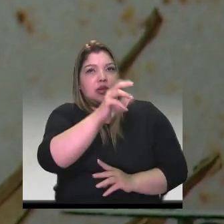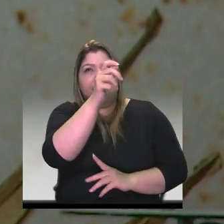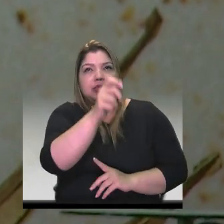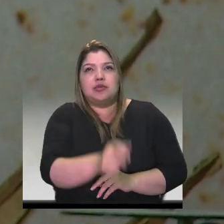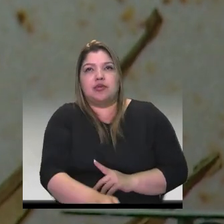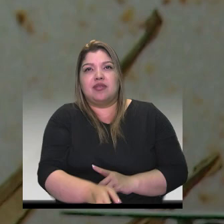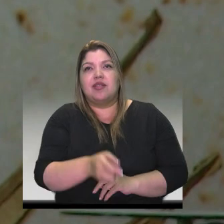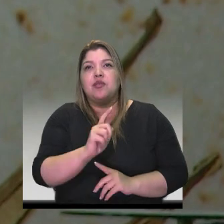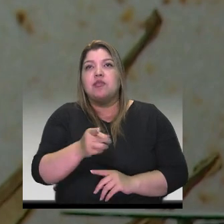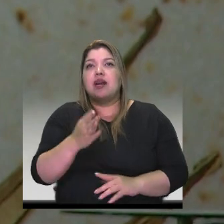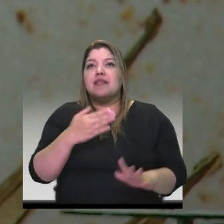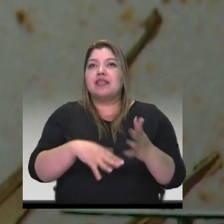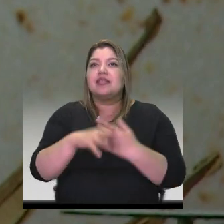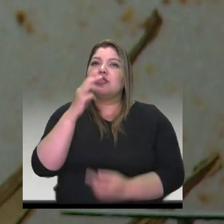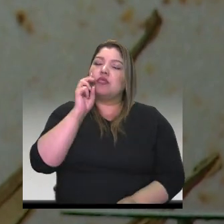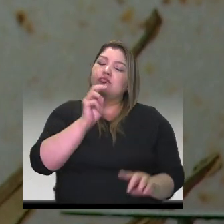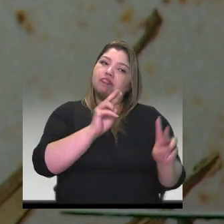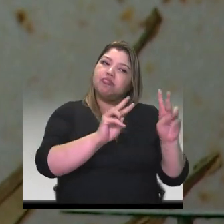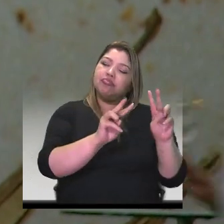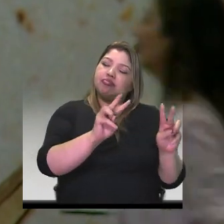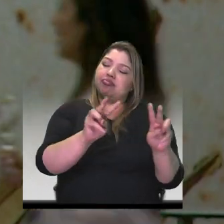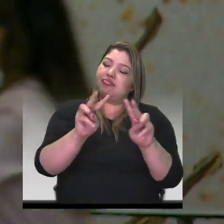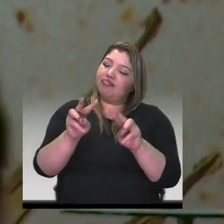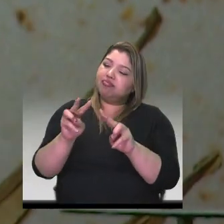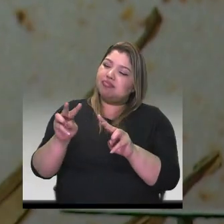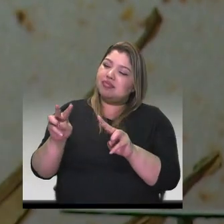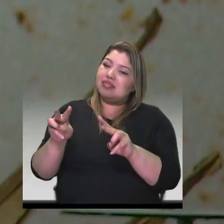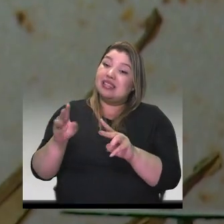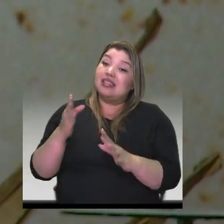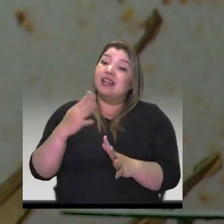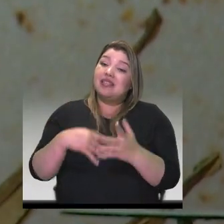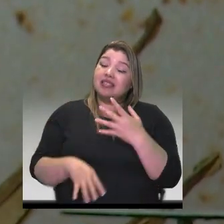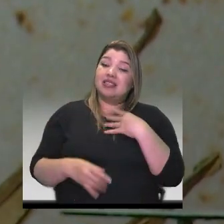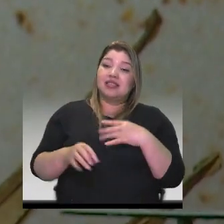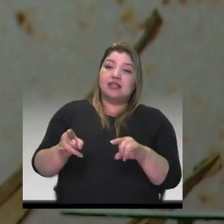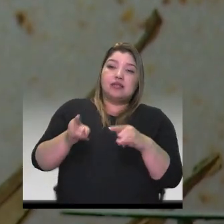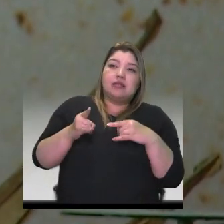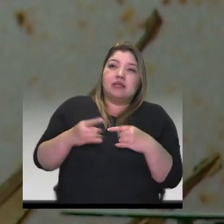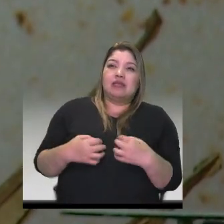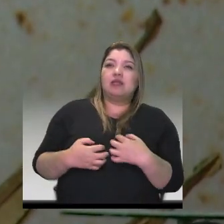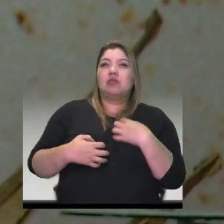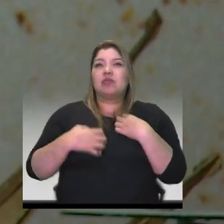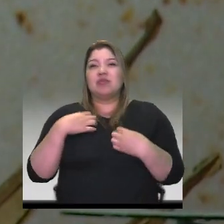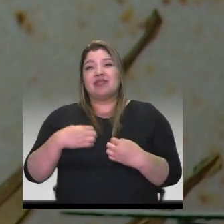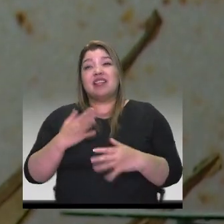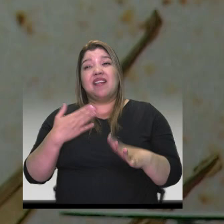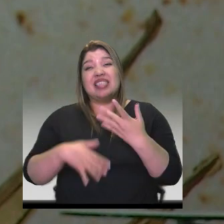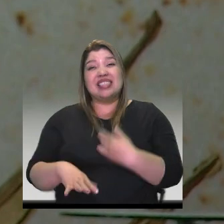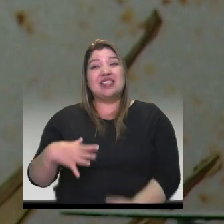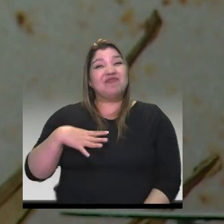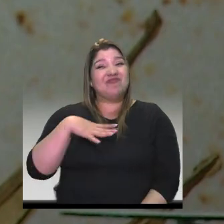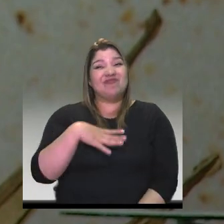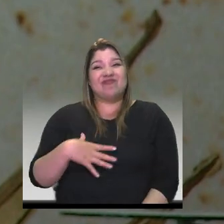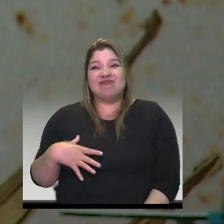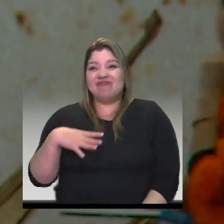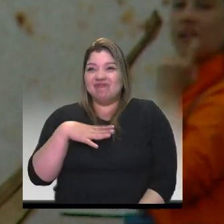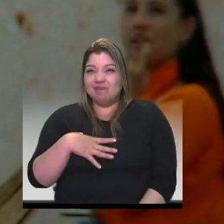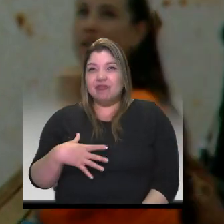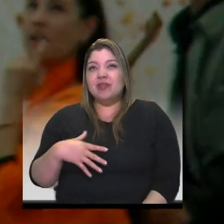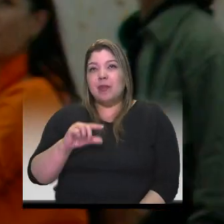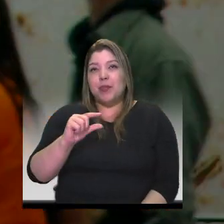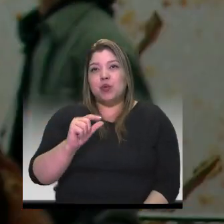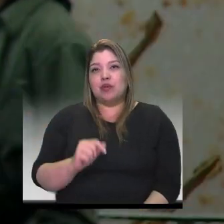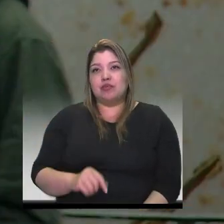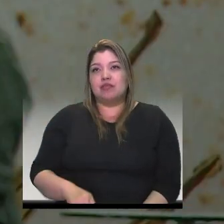las colecciones de las marcas, que me asustan a veces un poco y me incomodan un poco. Y aquí va